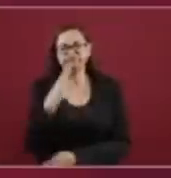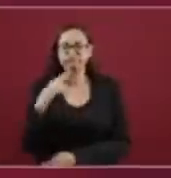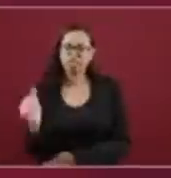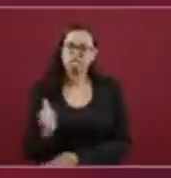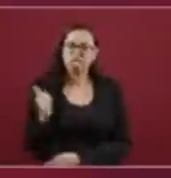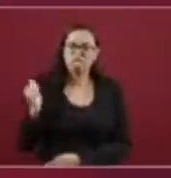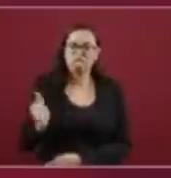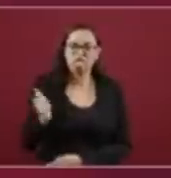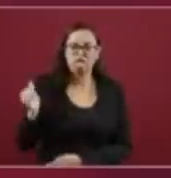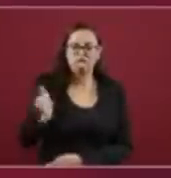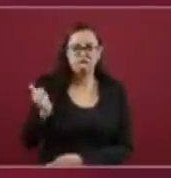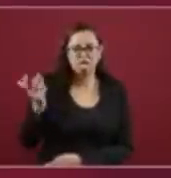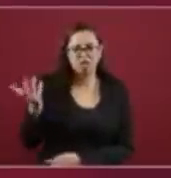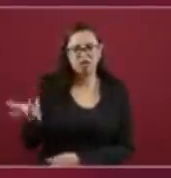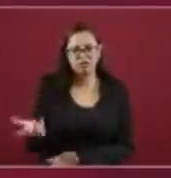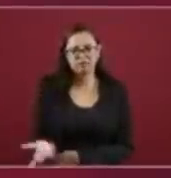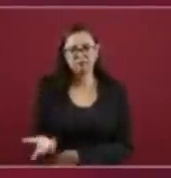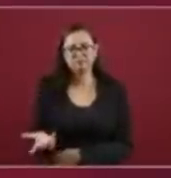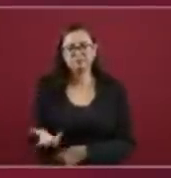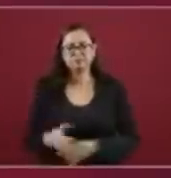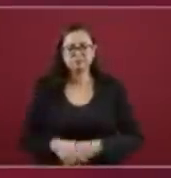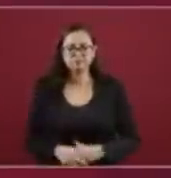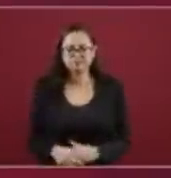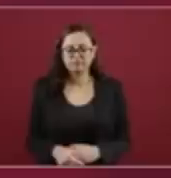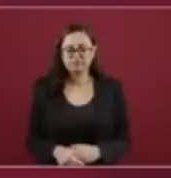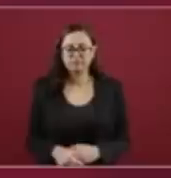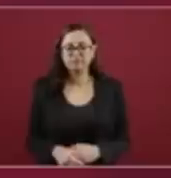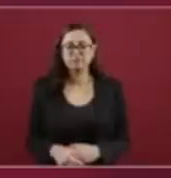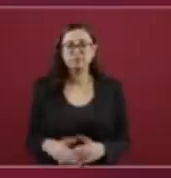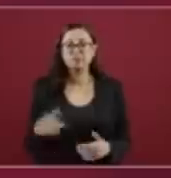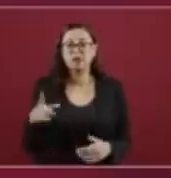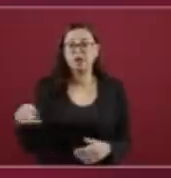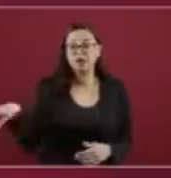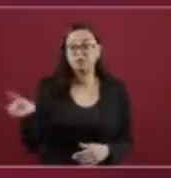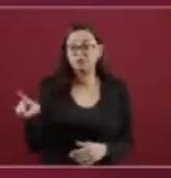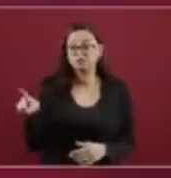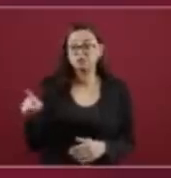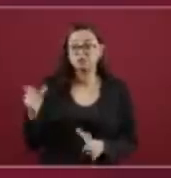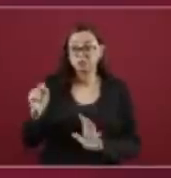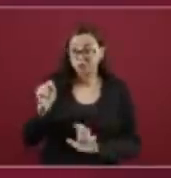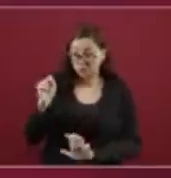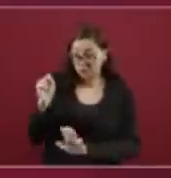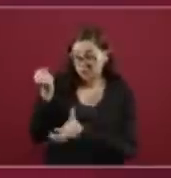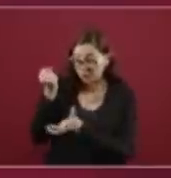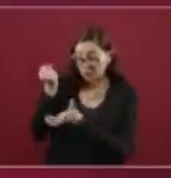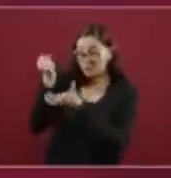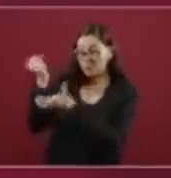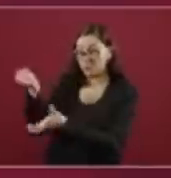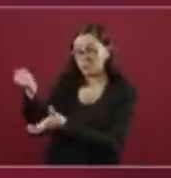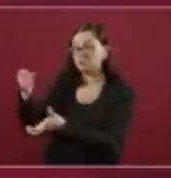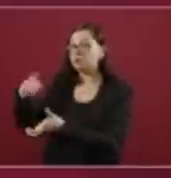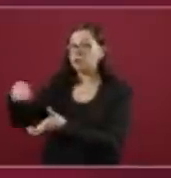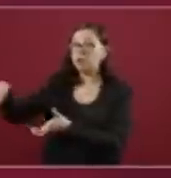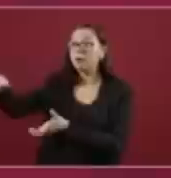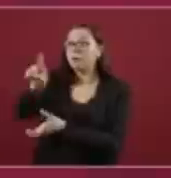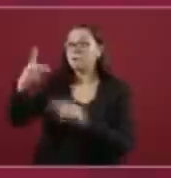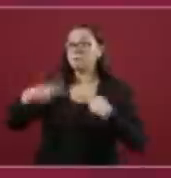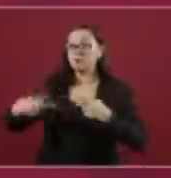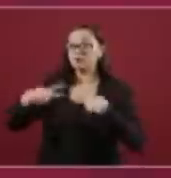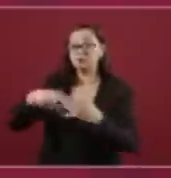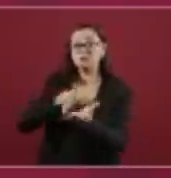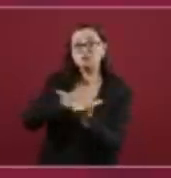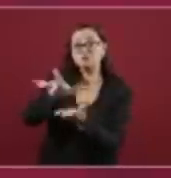Supuestamente se destinaban recursos para apoyar a la gente, y